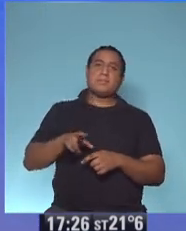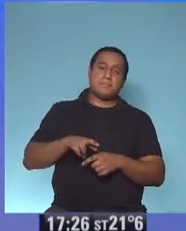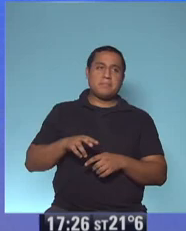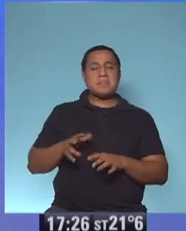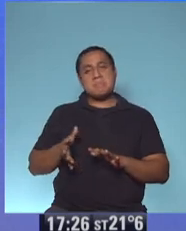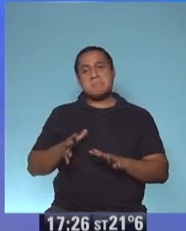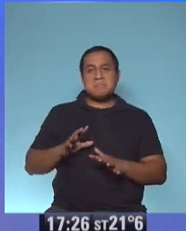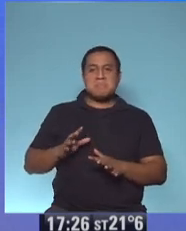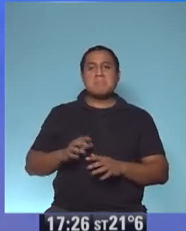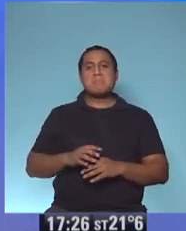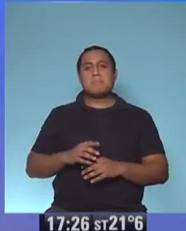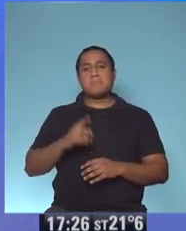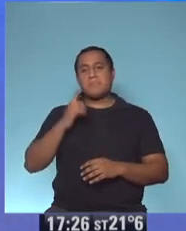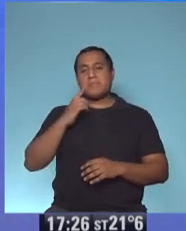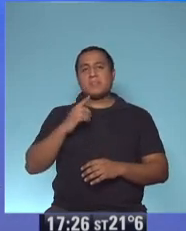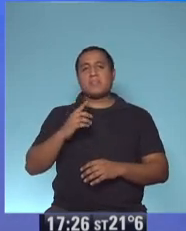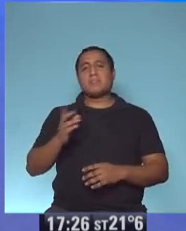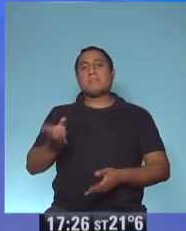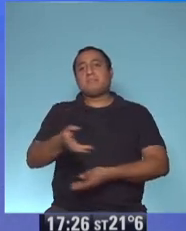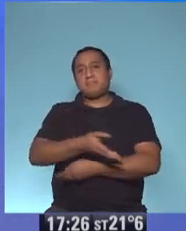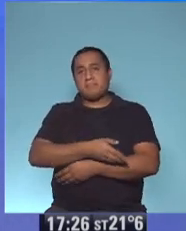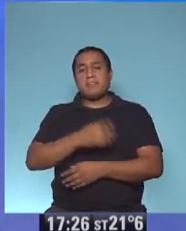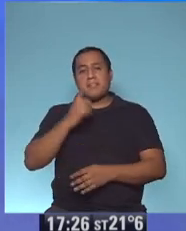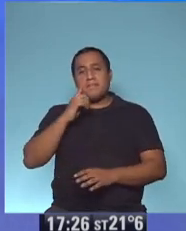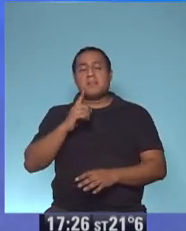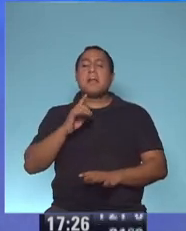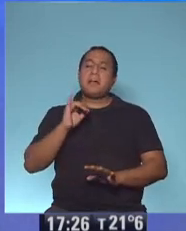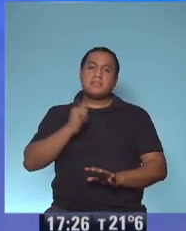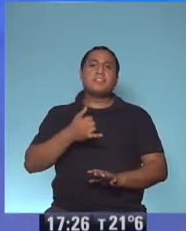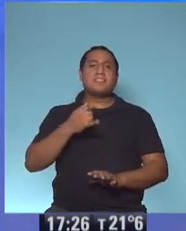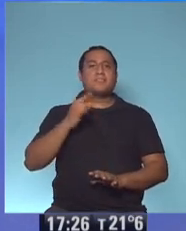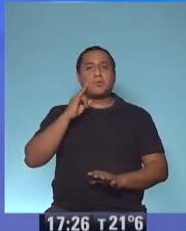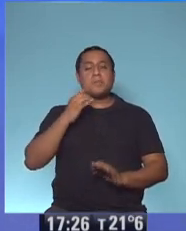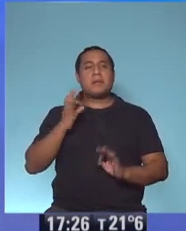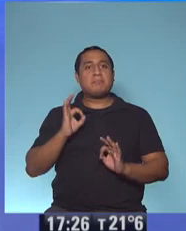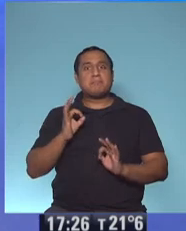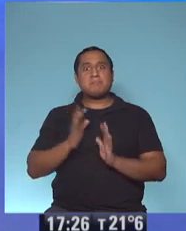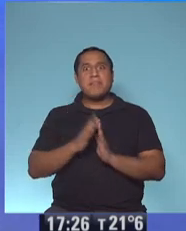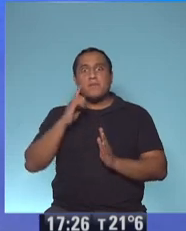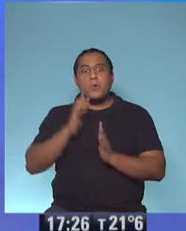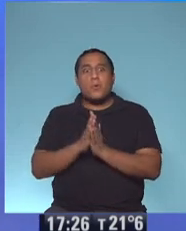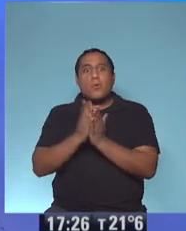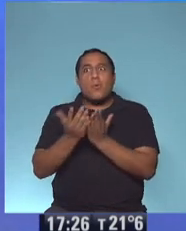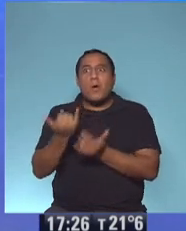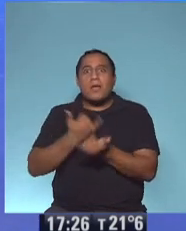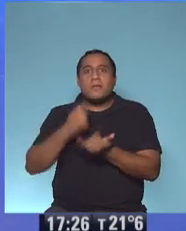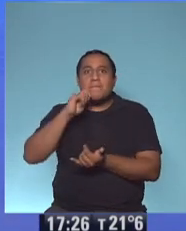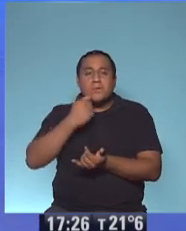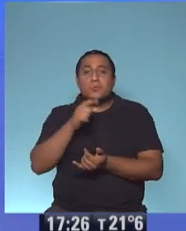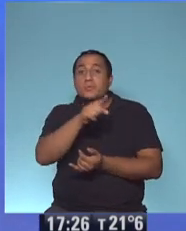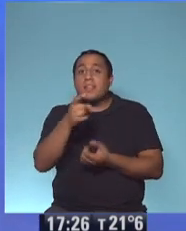no estoy tan cómoda. Me voy a poner de esta manera. Ahora sí, estoy preparada para escuchar un hermoso cuento. ¿Ustedes qué tal